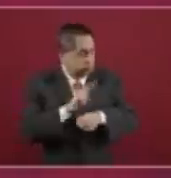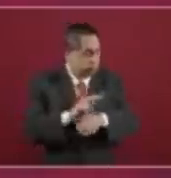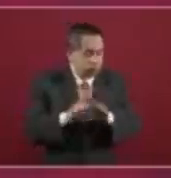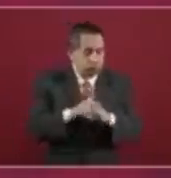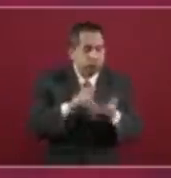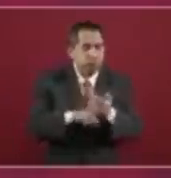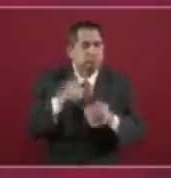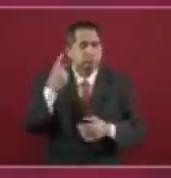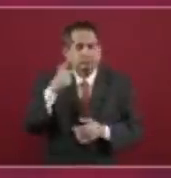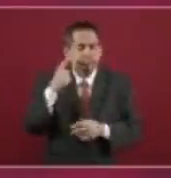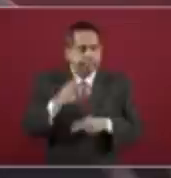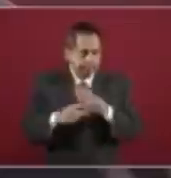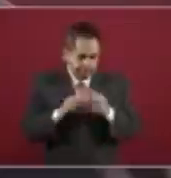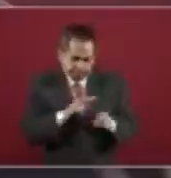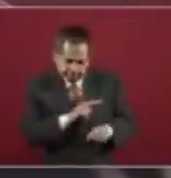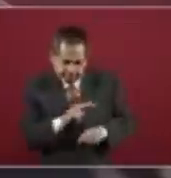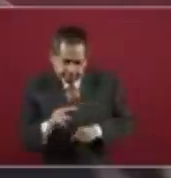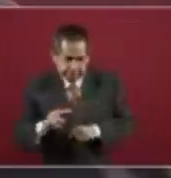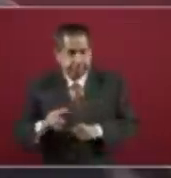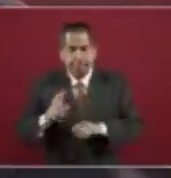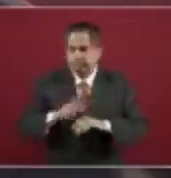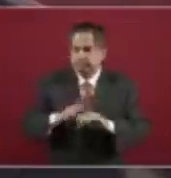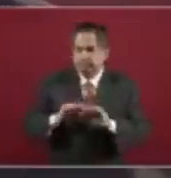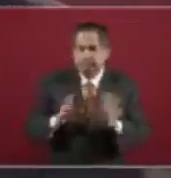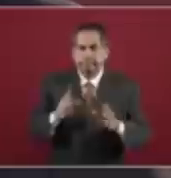para que sean